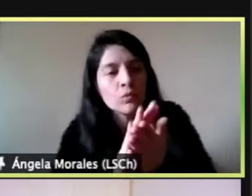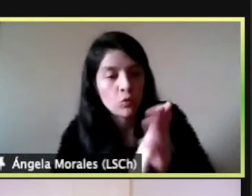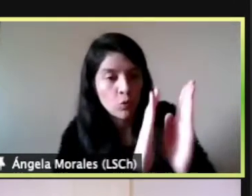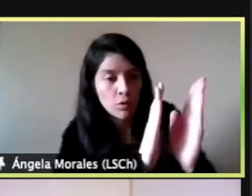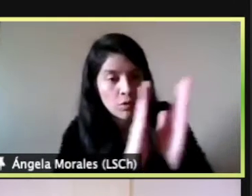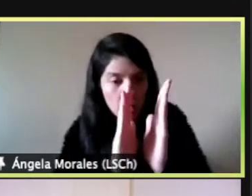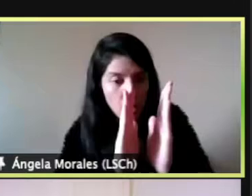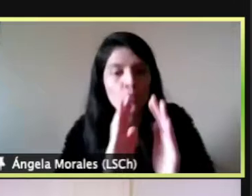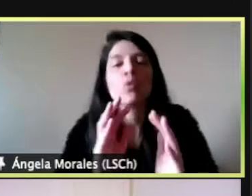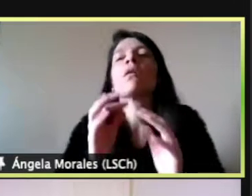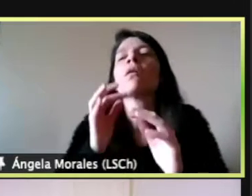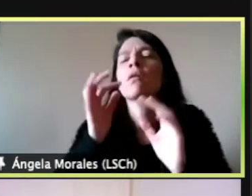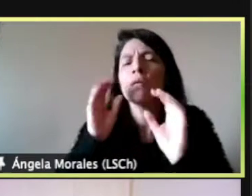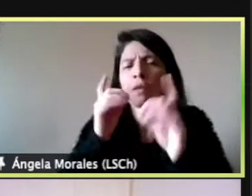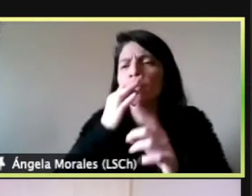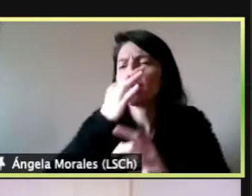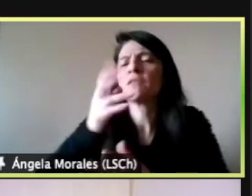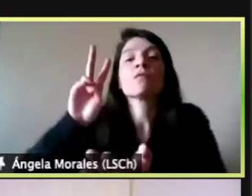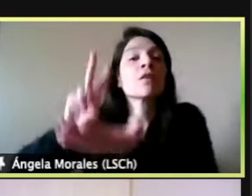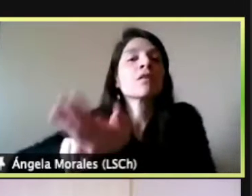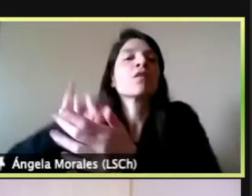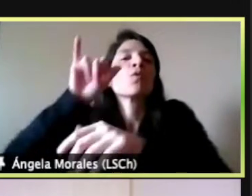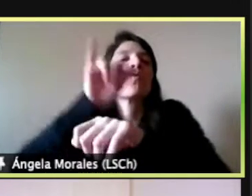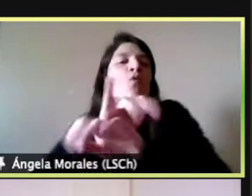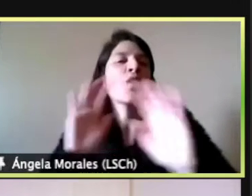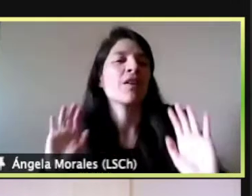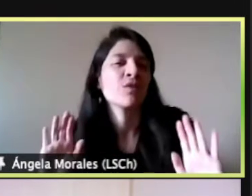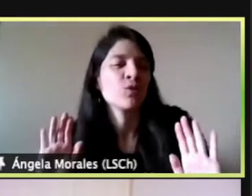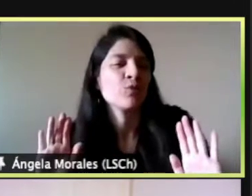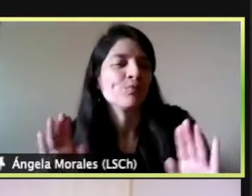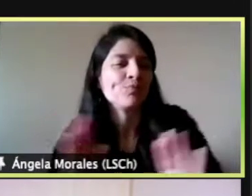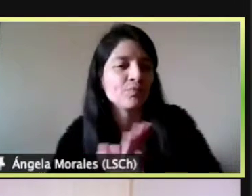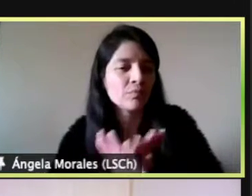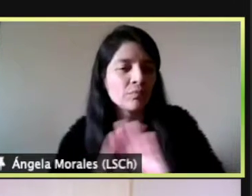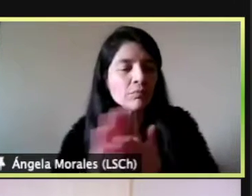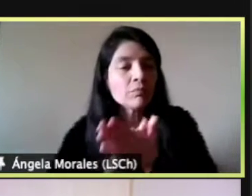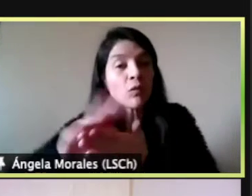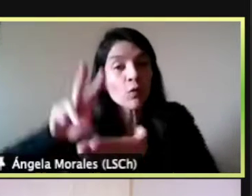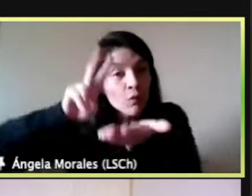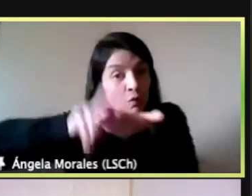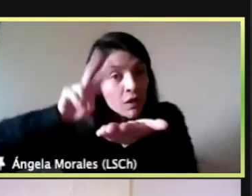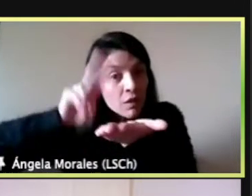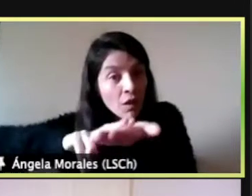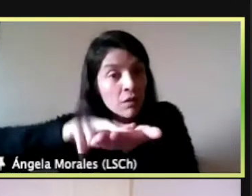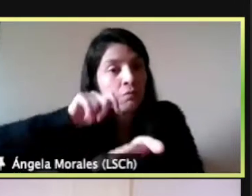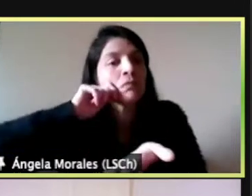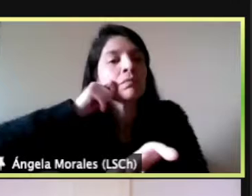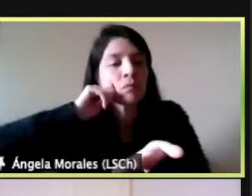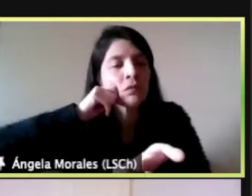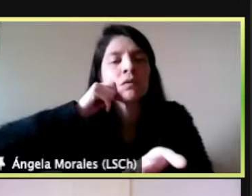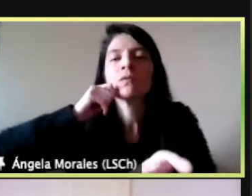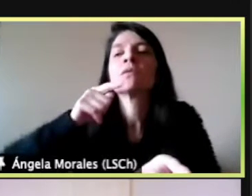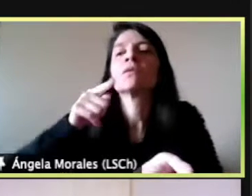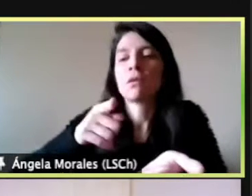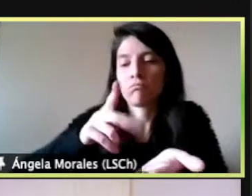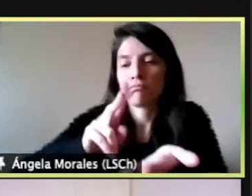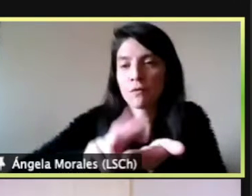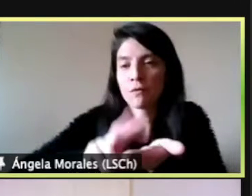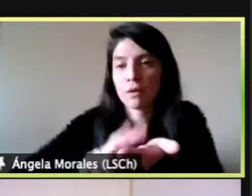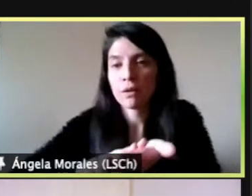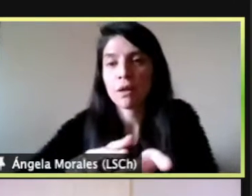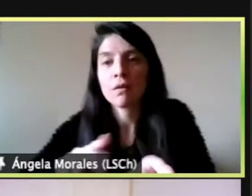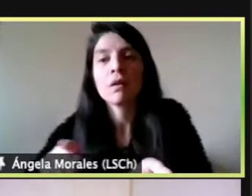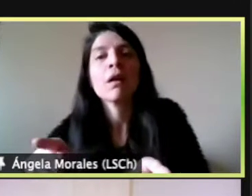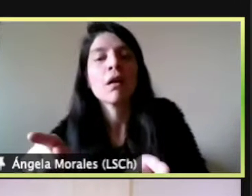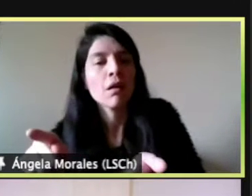falso. ¿Qué significa cada uno? Si es verdadero, lo que me va a decir es que me va a permitir dejar una